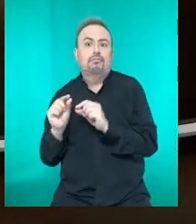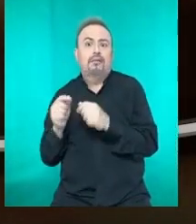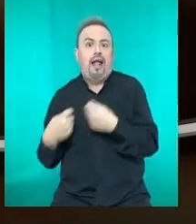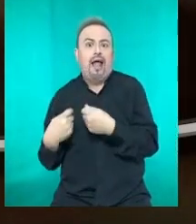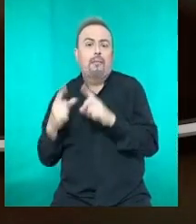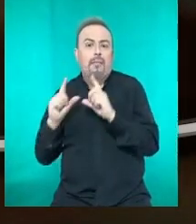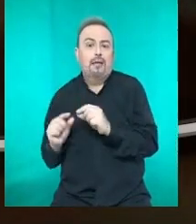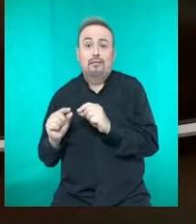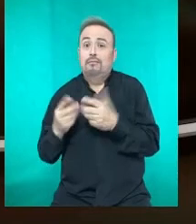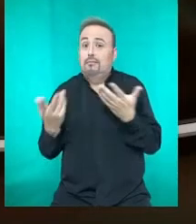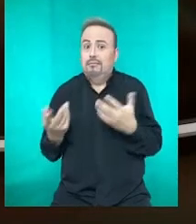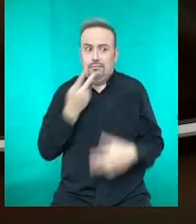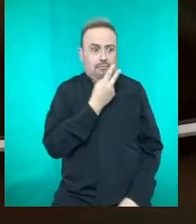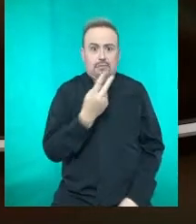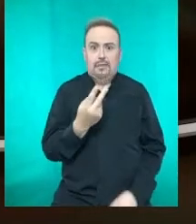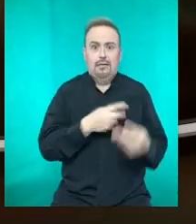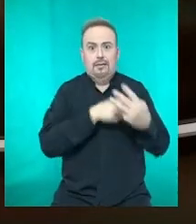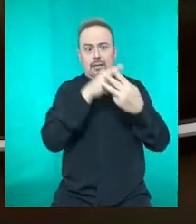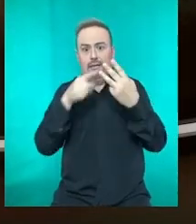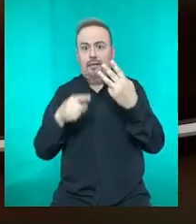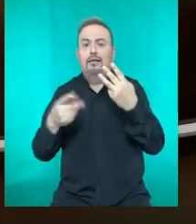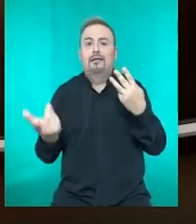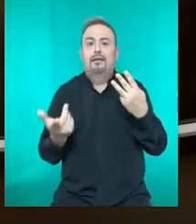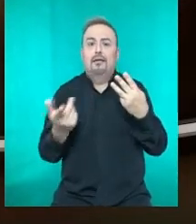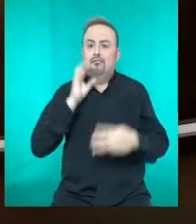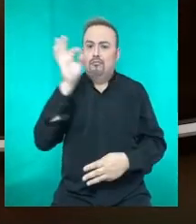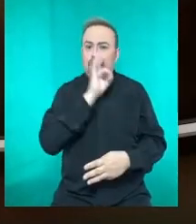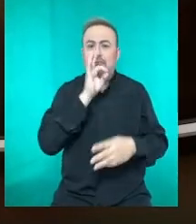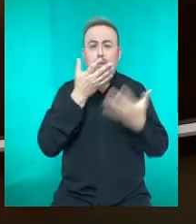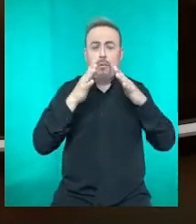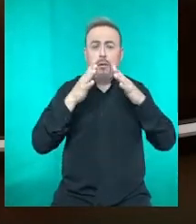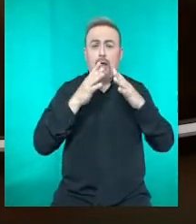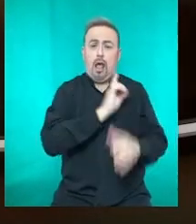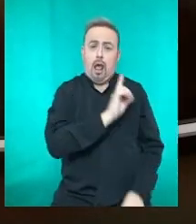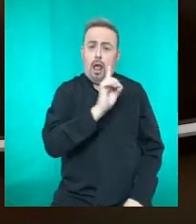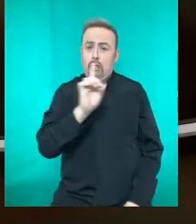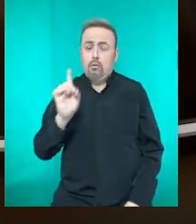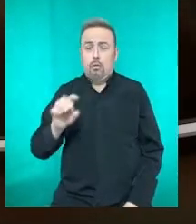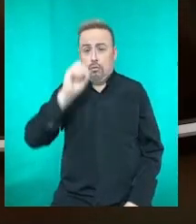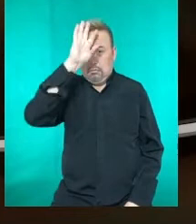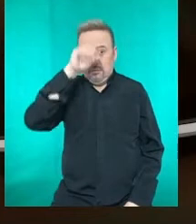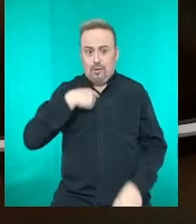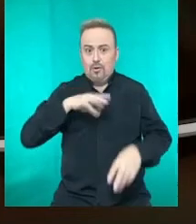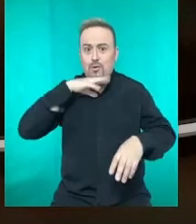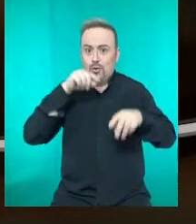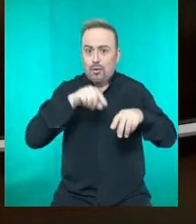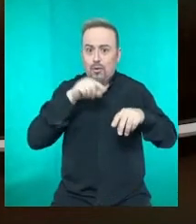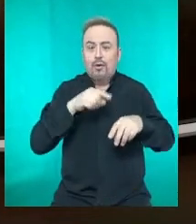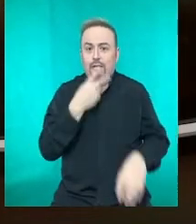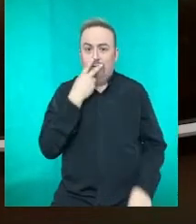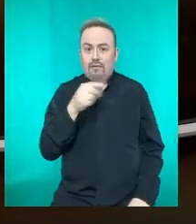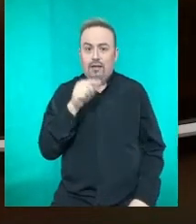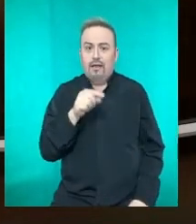tanto, en un gran porcentaje. En promedio, en cada una de las minas que se aplicó, en la parte inferior vemos, el